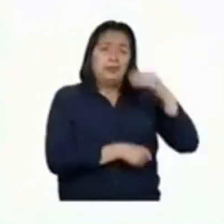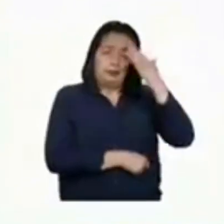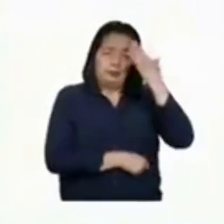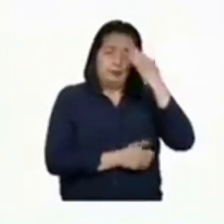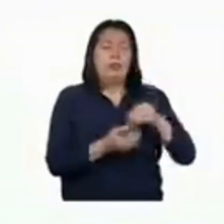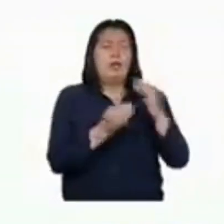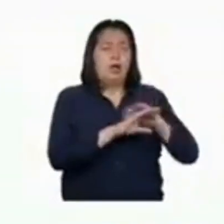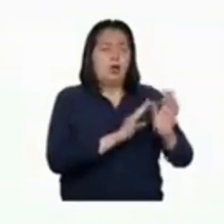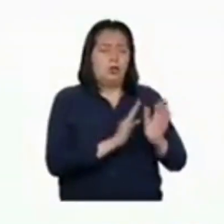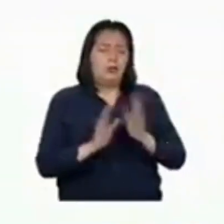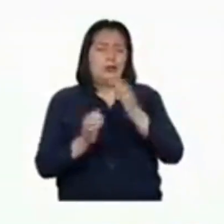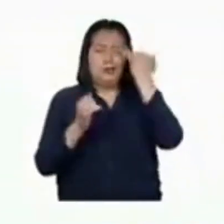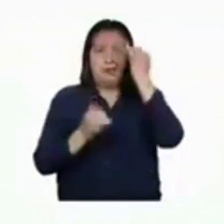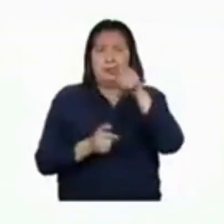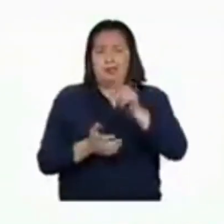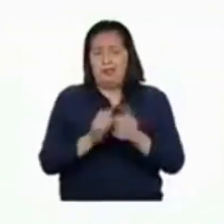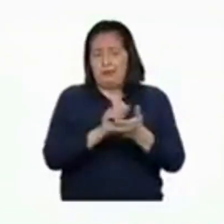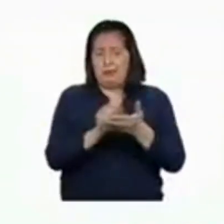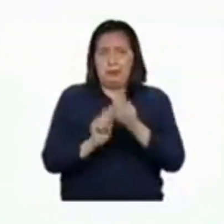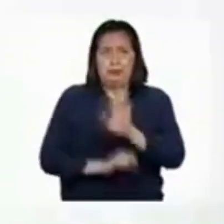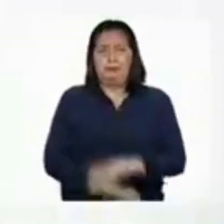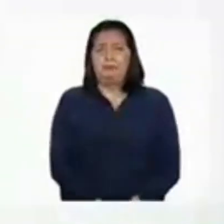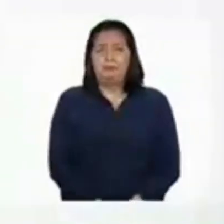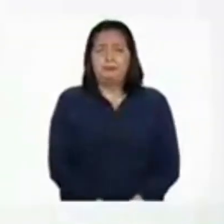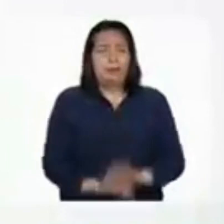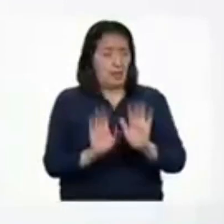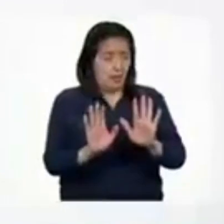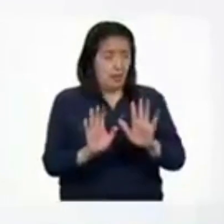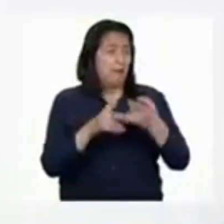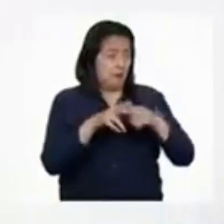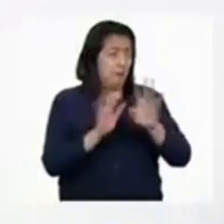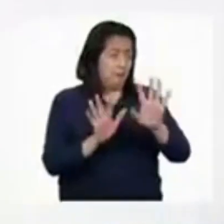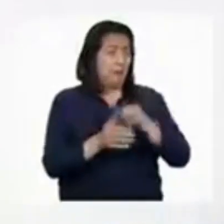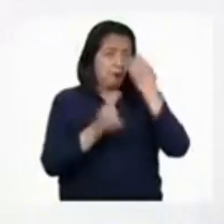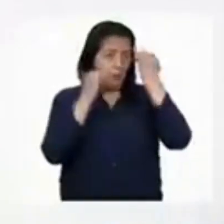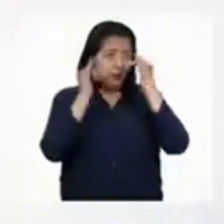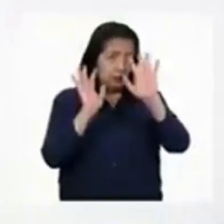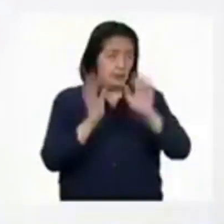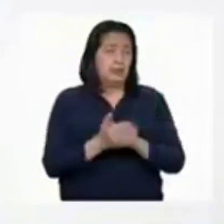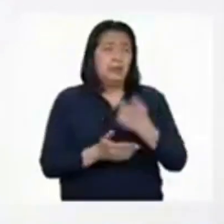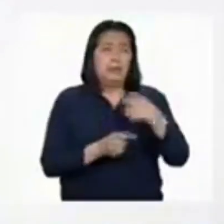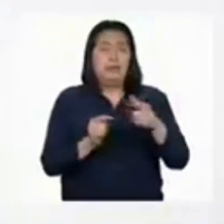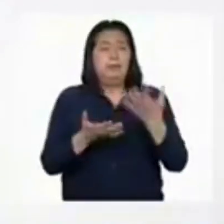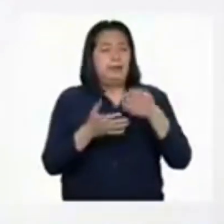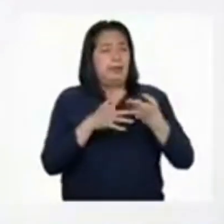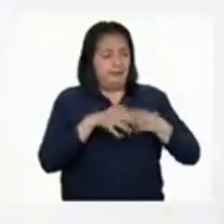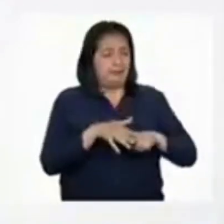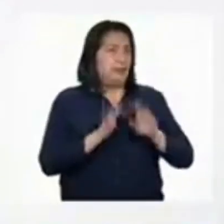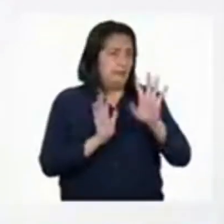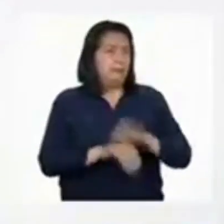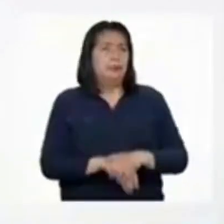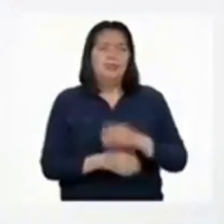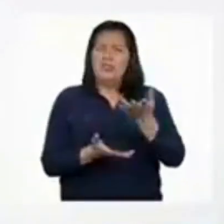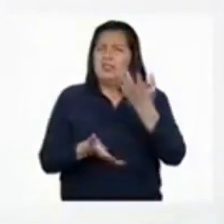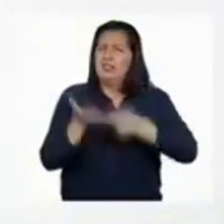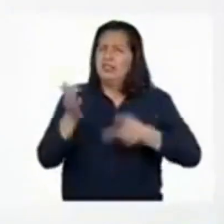para organizar las ideas con las que escribiremos el texto. Vamos a comenzar con las ideas que se anoten en la introducción.